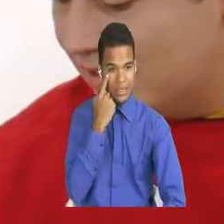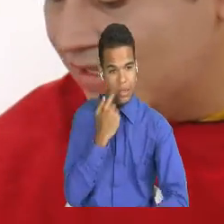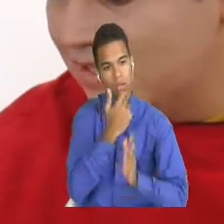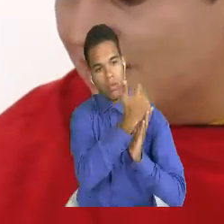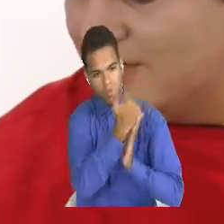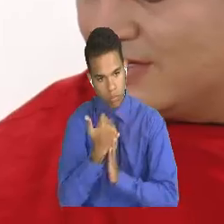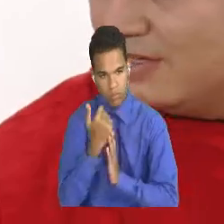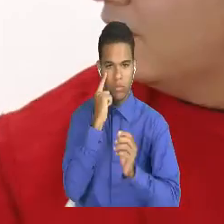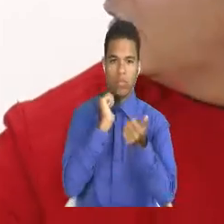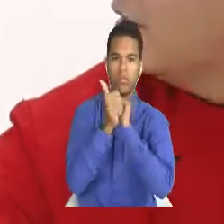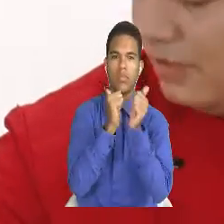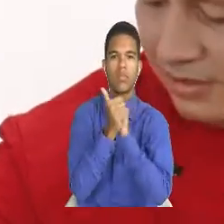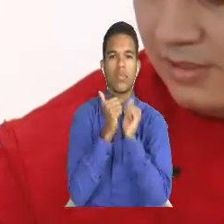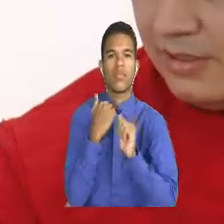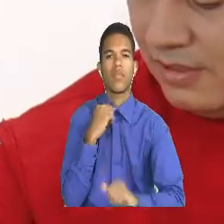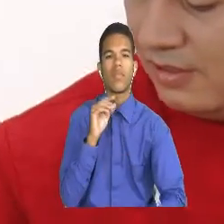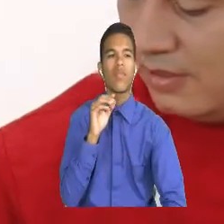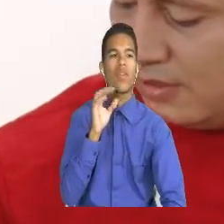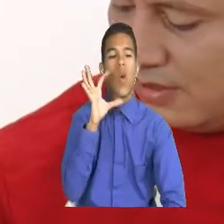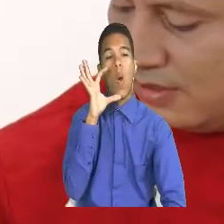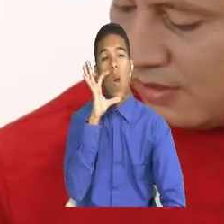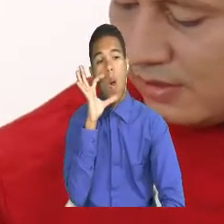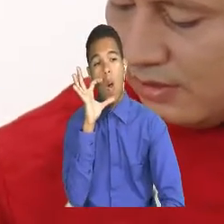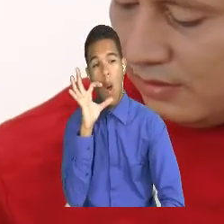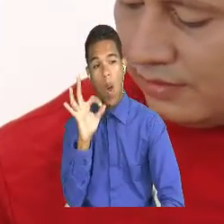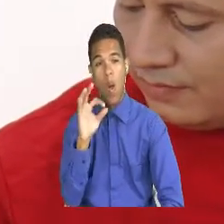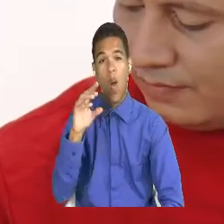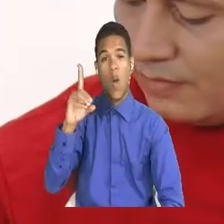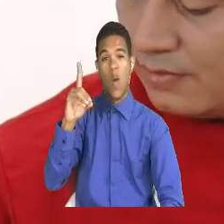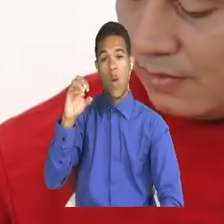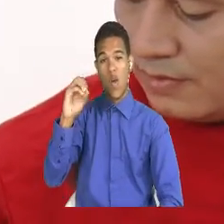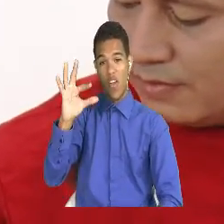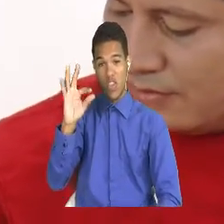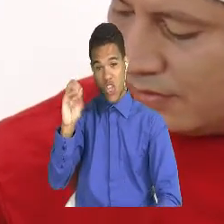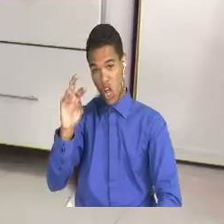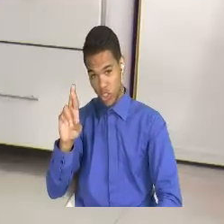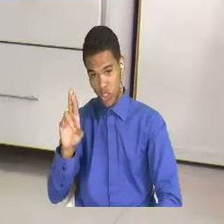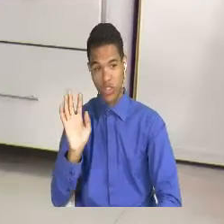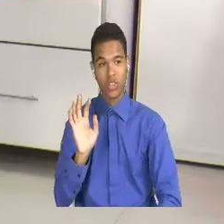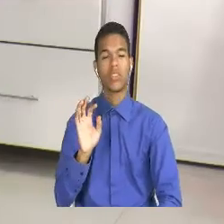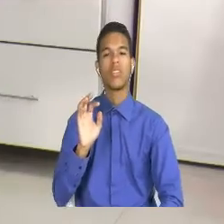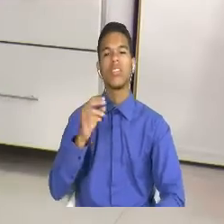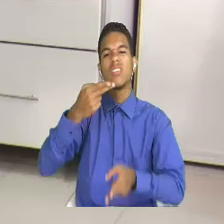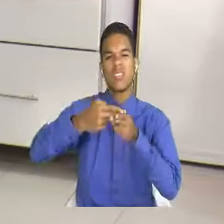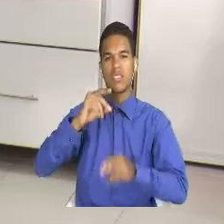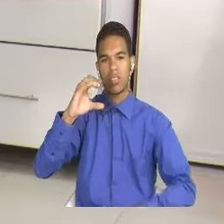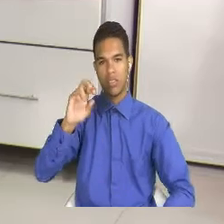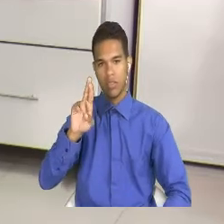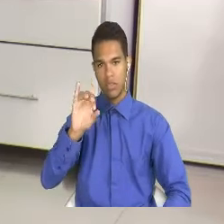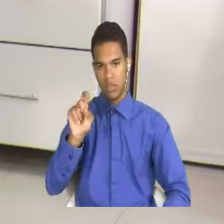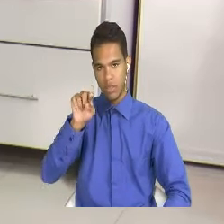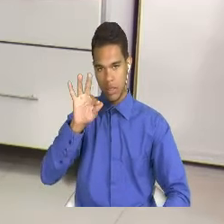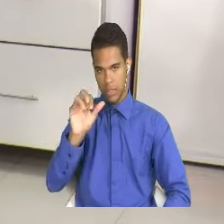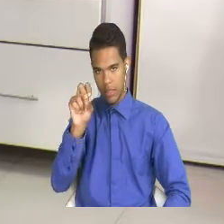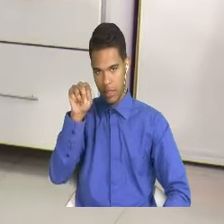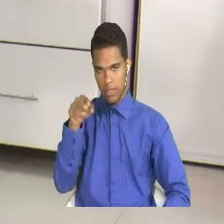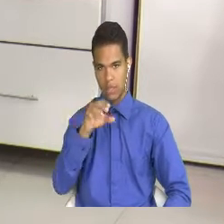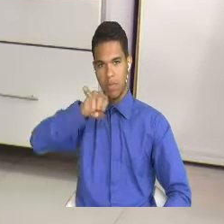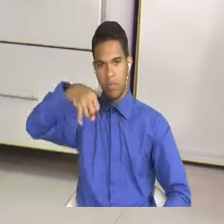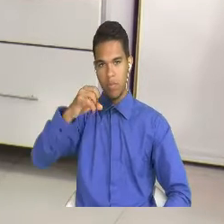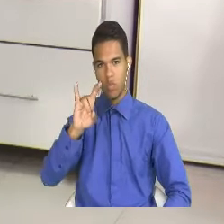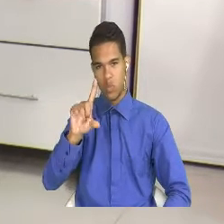por el doctor, vamos a decirlo así porque muchas personas le dicen así, Cristian Juliado, que para nosotros es un gran amigo y por supuesto de aquí de la casa Enlace